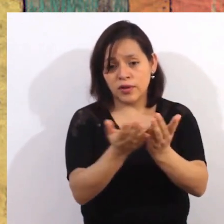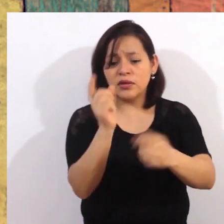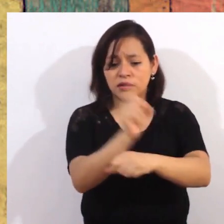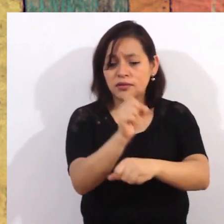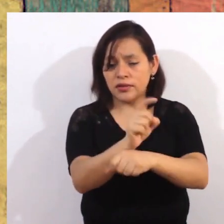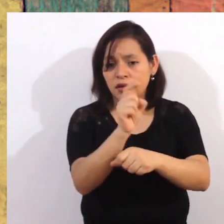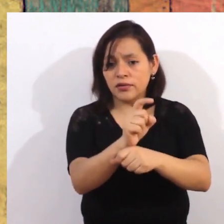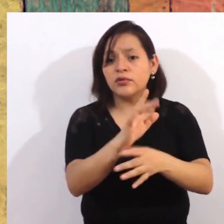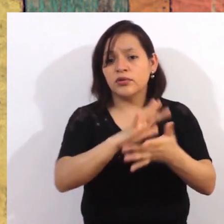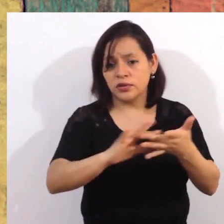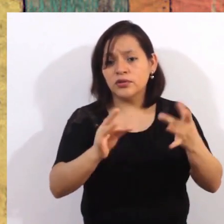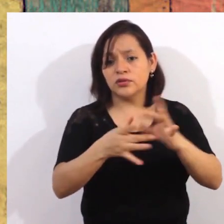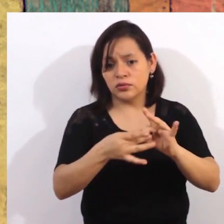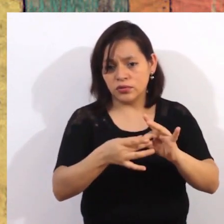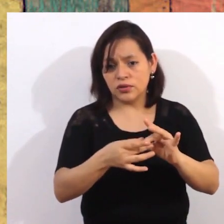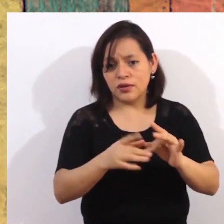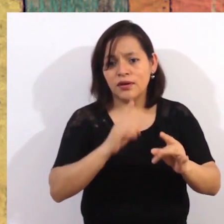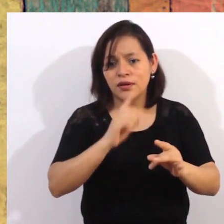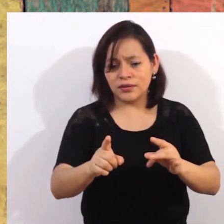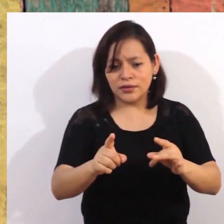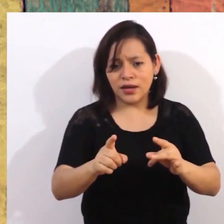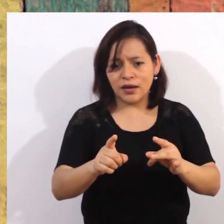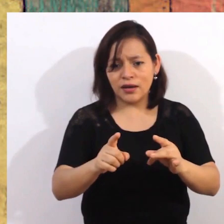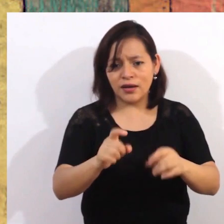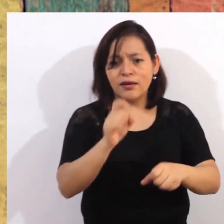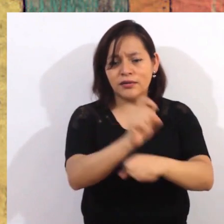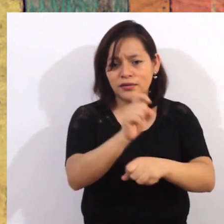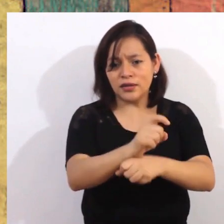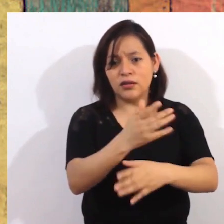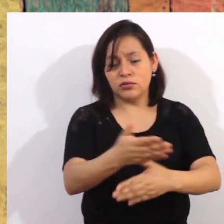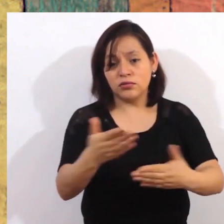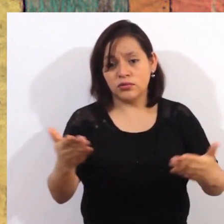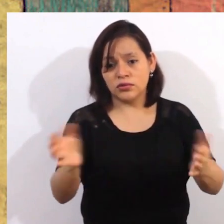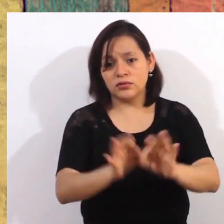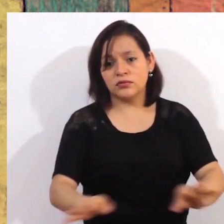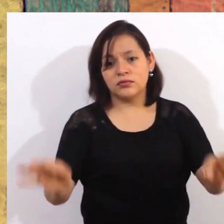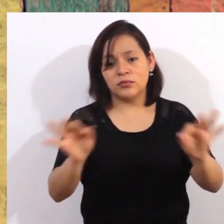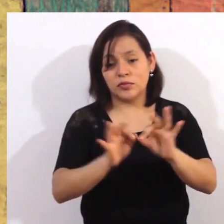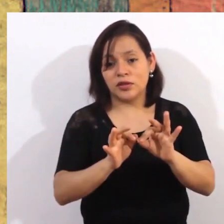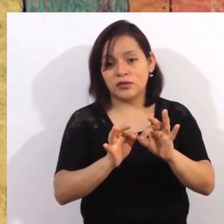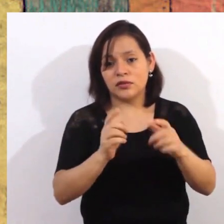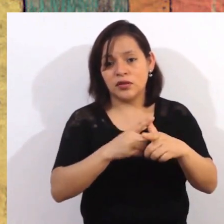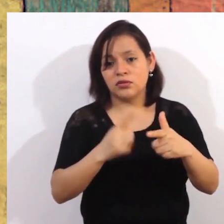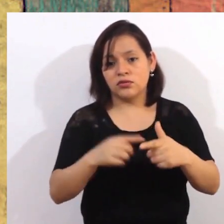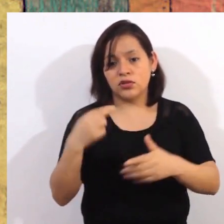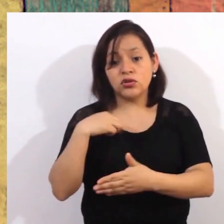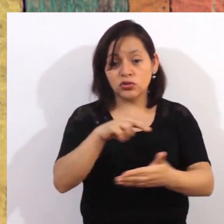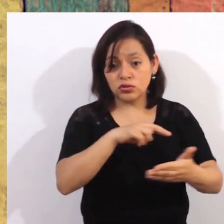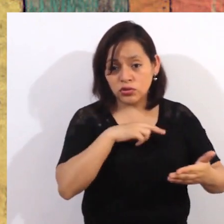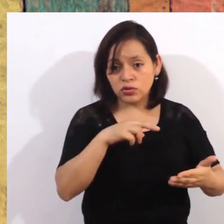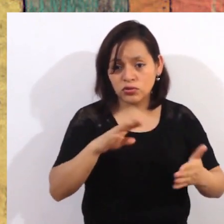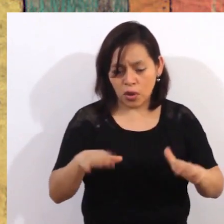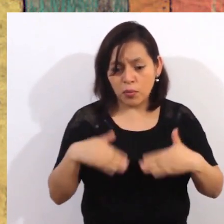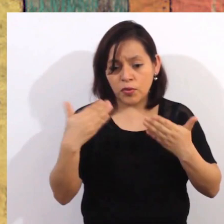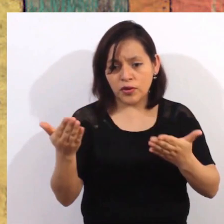cuando tú comparas cualquier libro de un autor correcto y neutral de historia universal, encontrarás